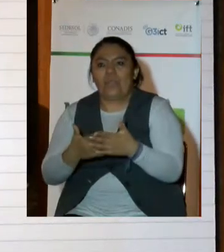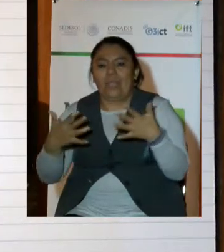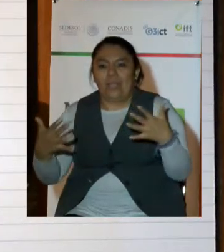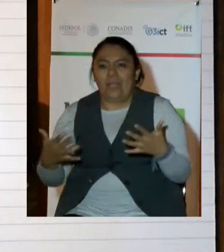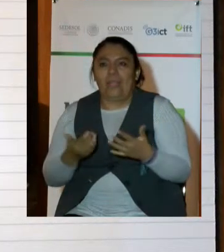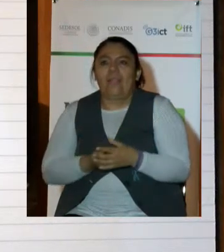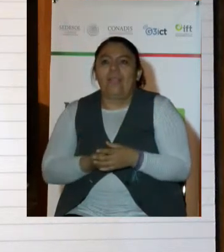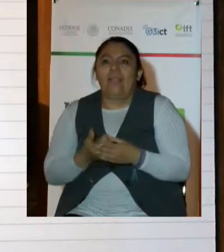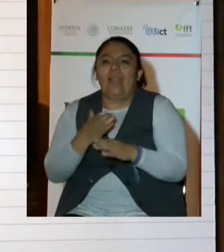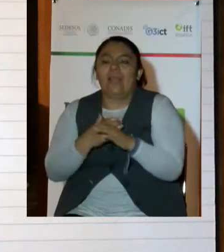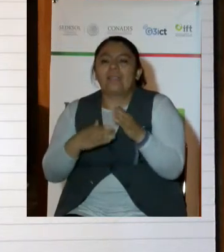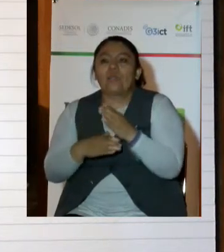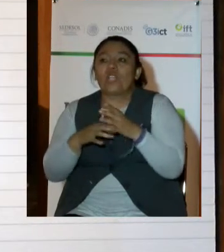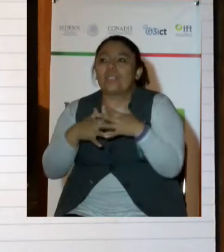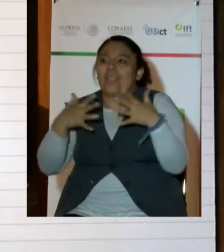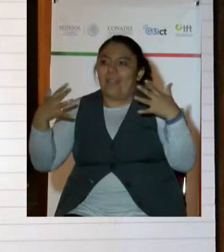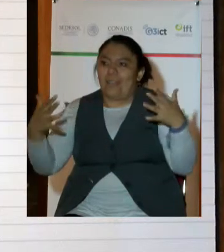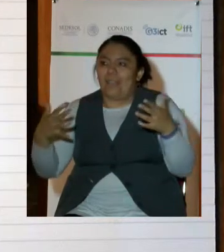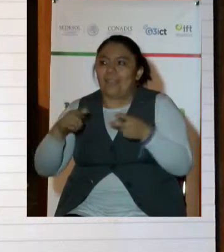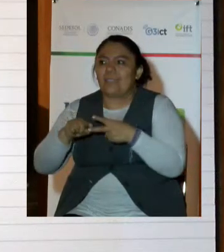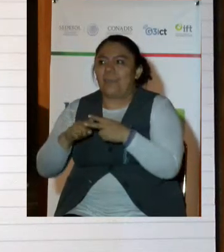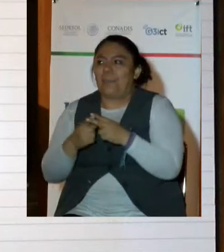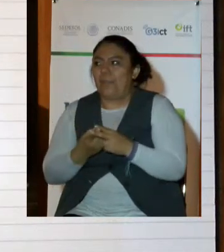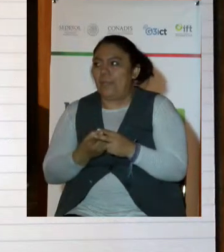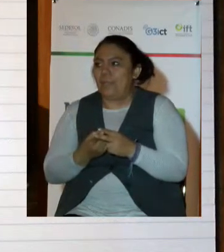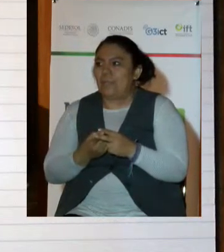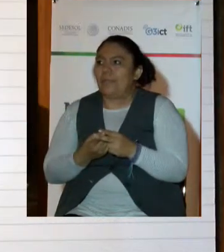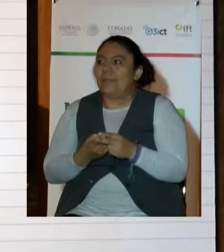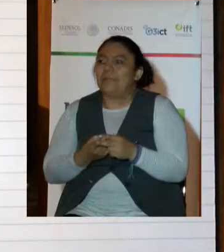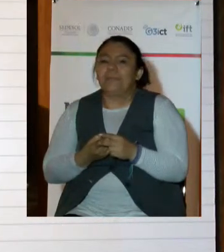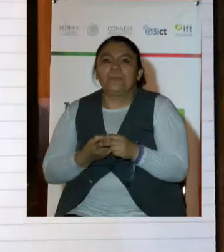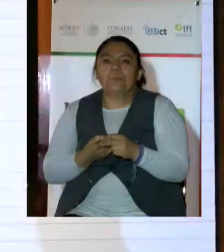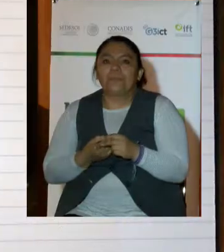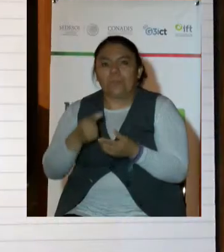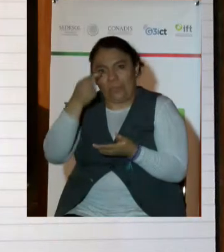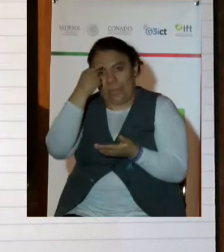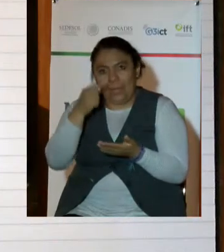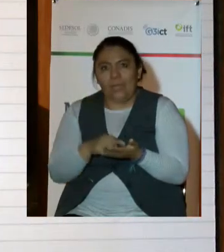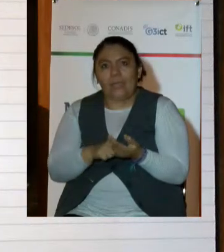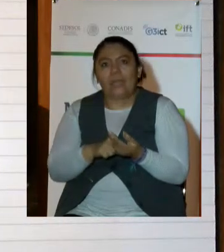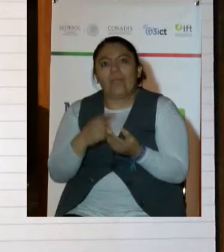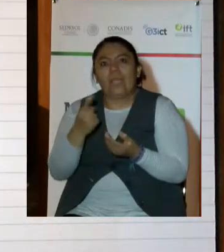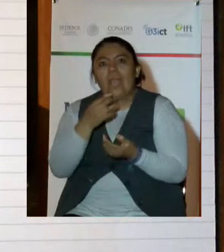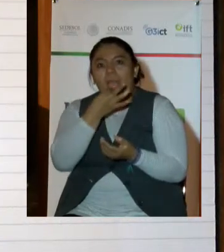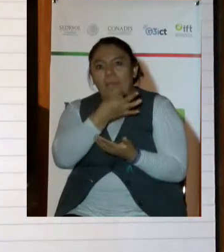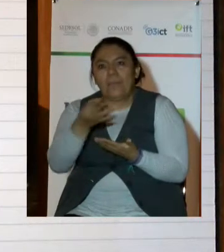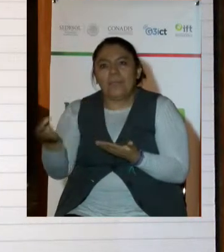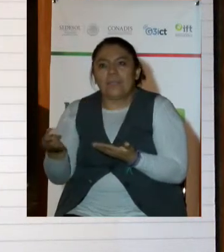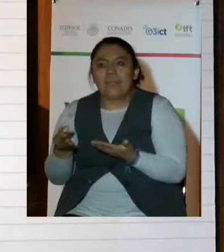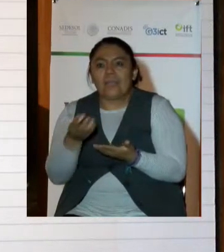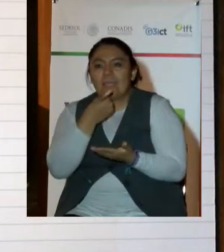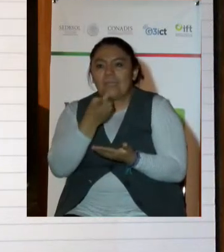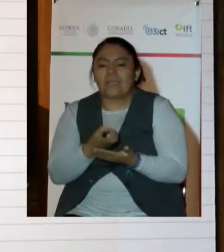lo permites, Jesús, si me lo permiten rápidamente, es un evento para nosotros muy, muy, muy